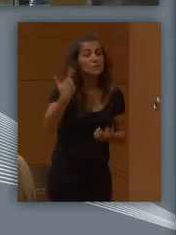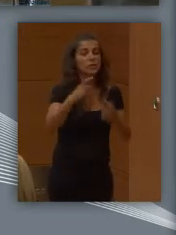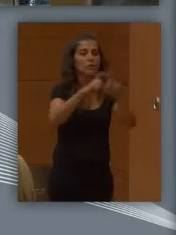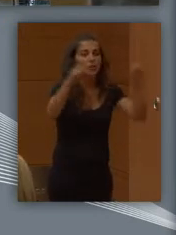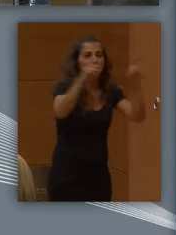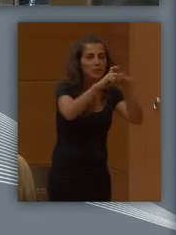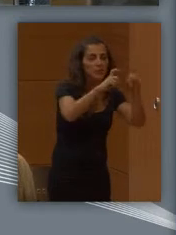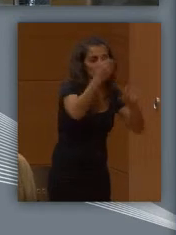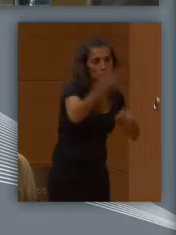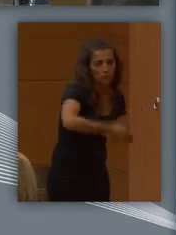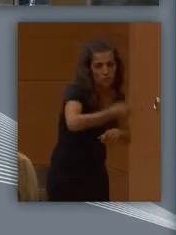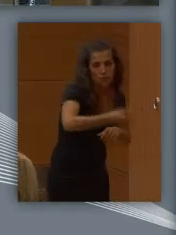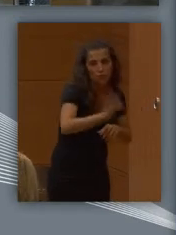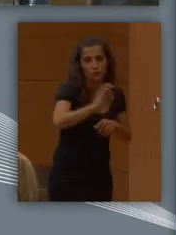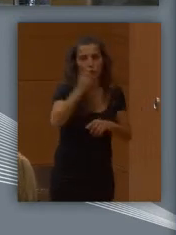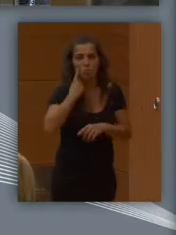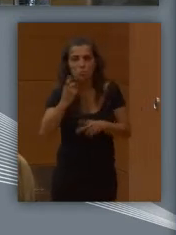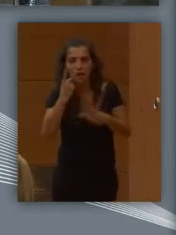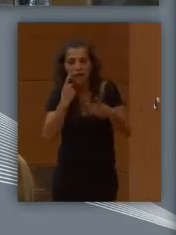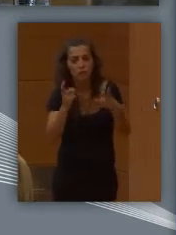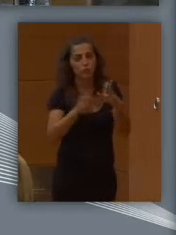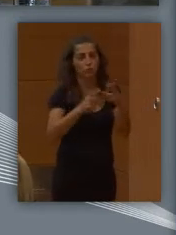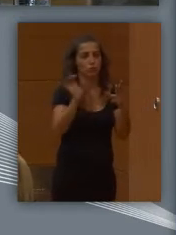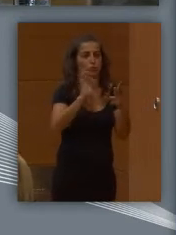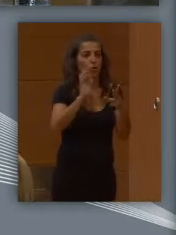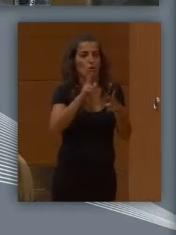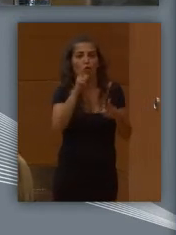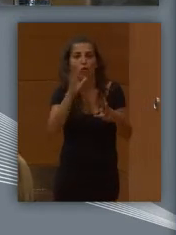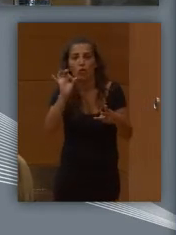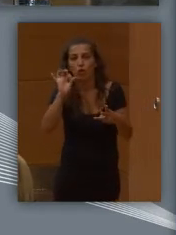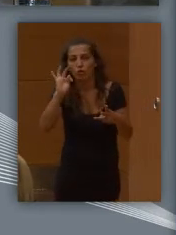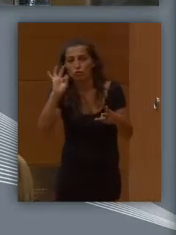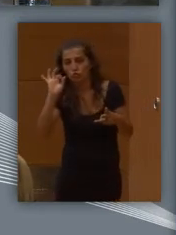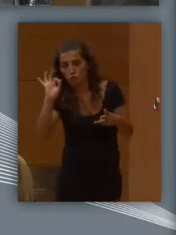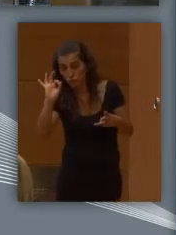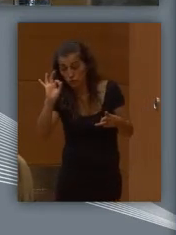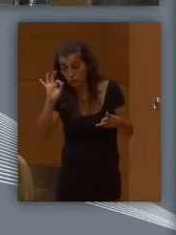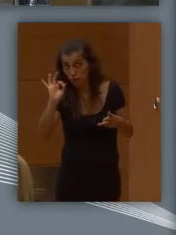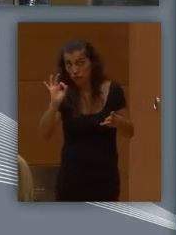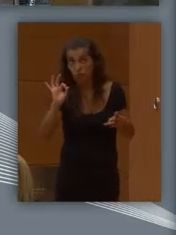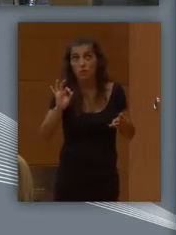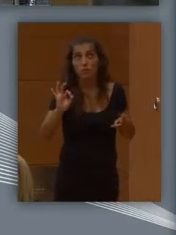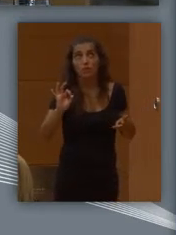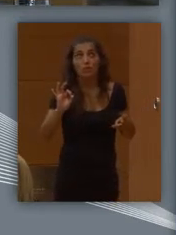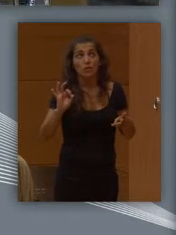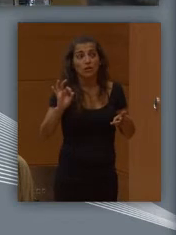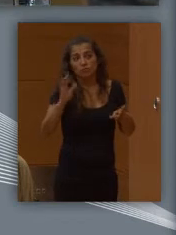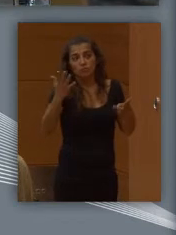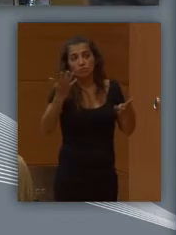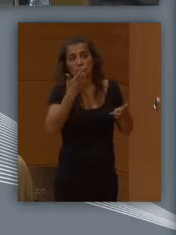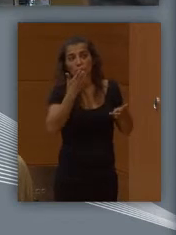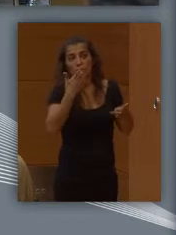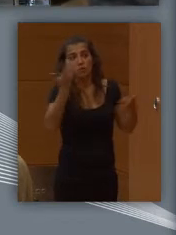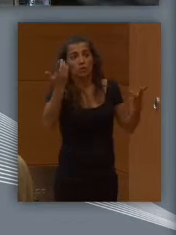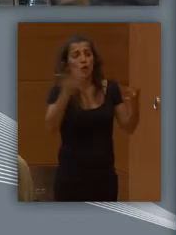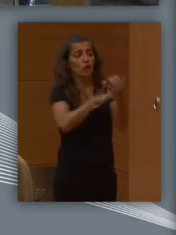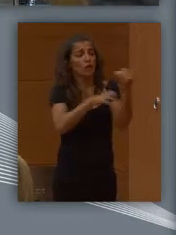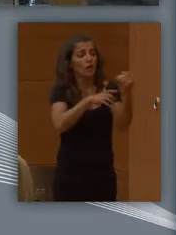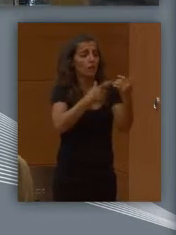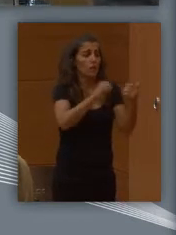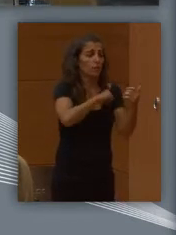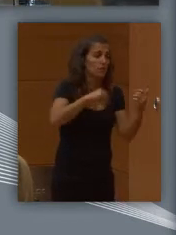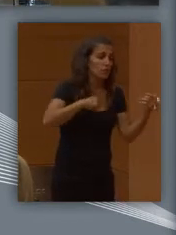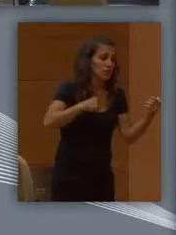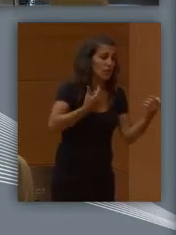los bancos, con grandes mainframes, HOS, pero desde luego, aunque había ordenadores personales, el Commodore